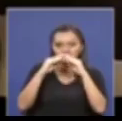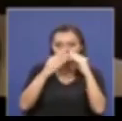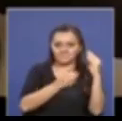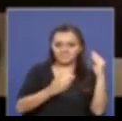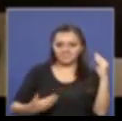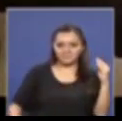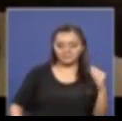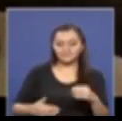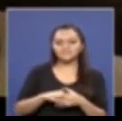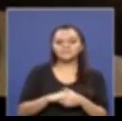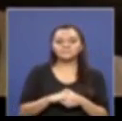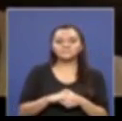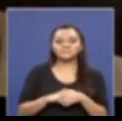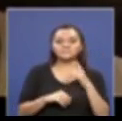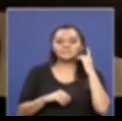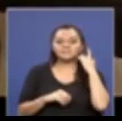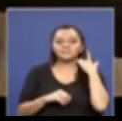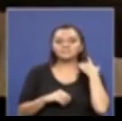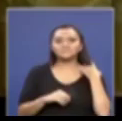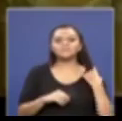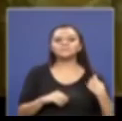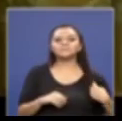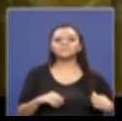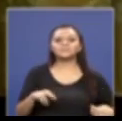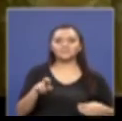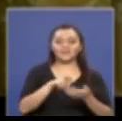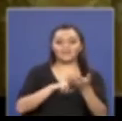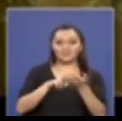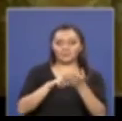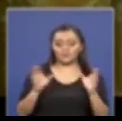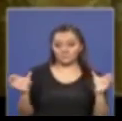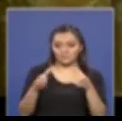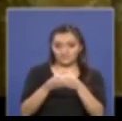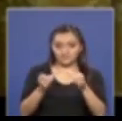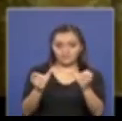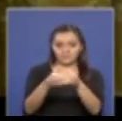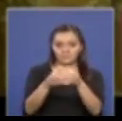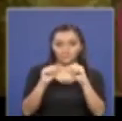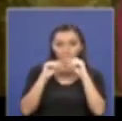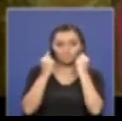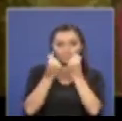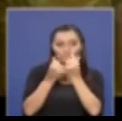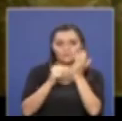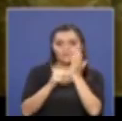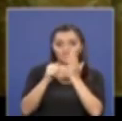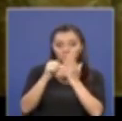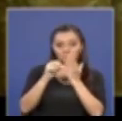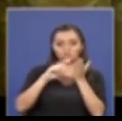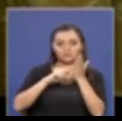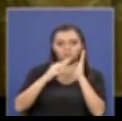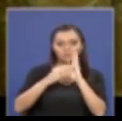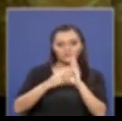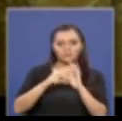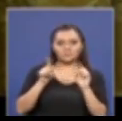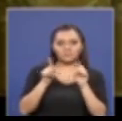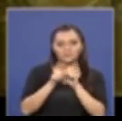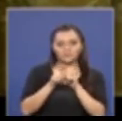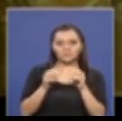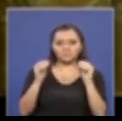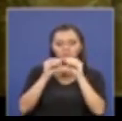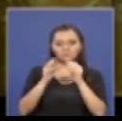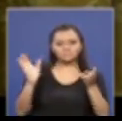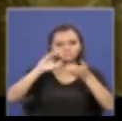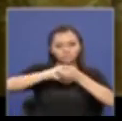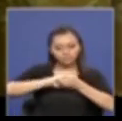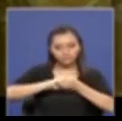Carondelet. Que periódicamente realicemos reuniones conjuntas de gabinete ministerial es también una prueba concreta de la variedad de lazos